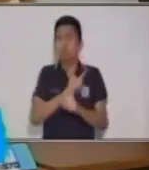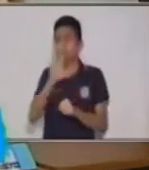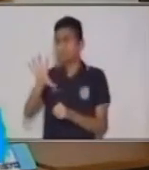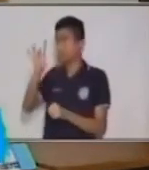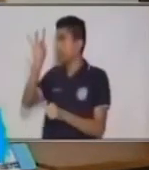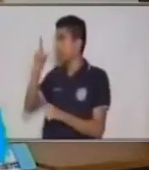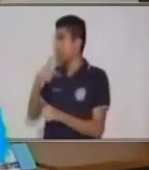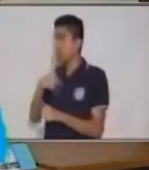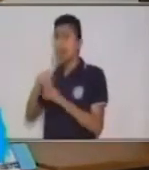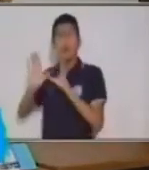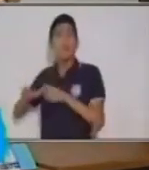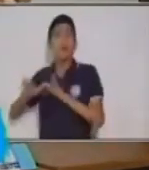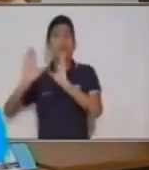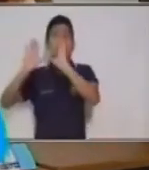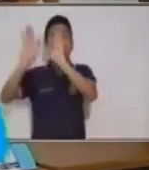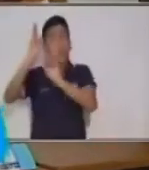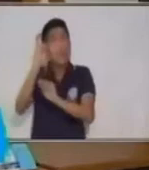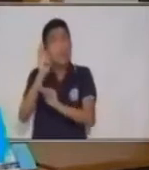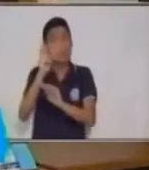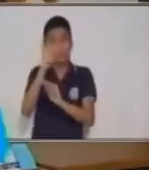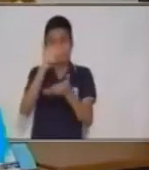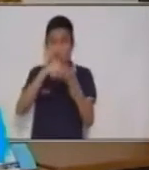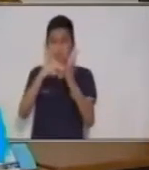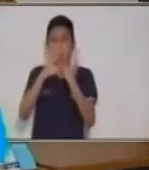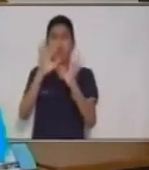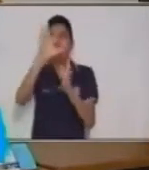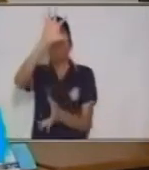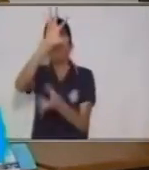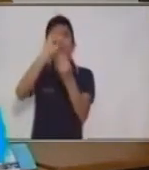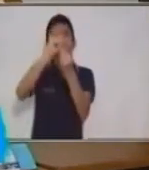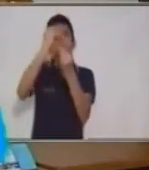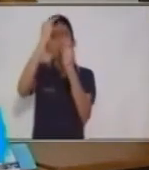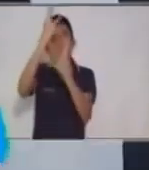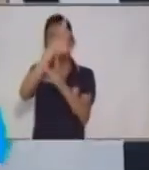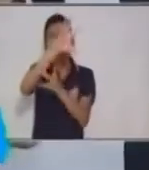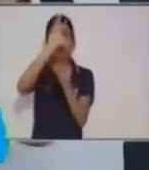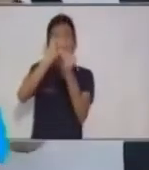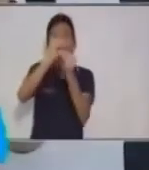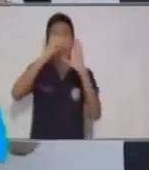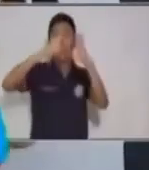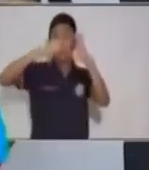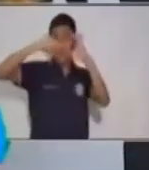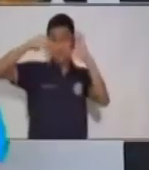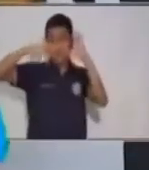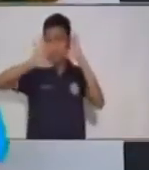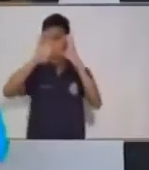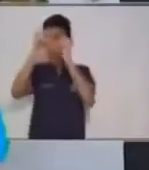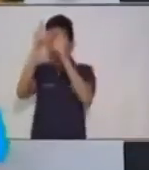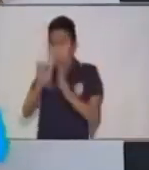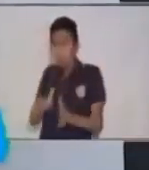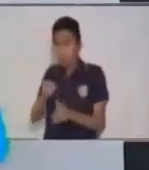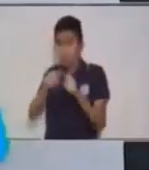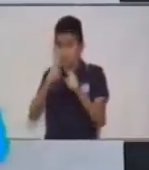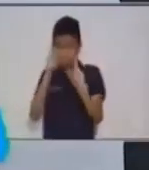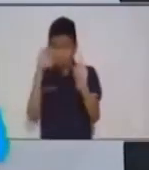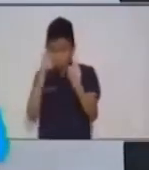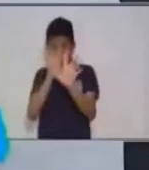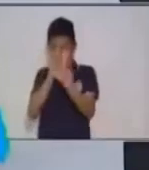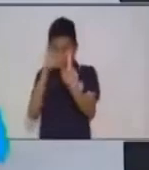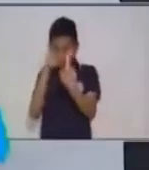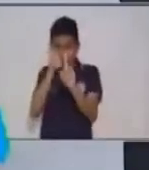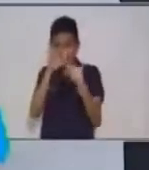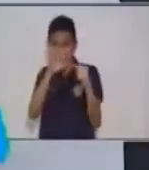la interpretación de los datos que pude haber observado en la gráfica, pero como tú eres el especialista en